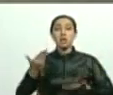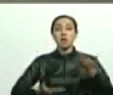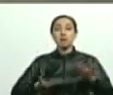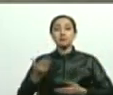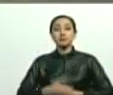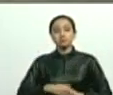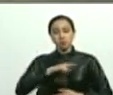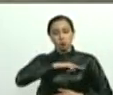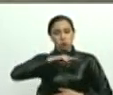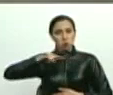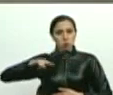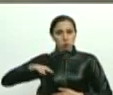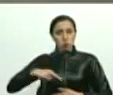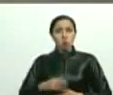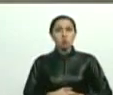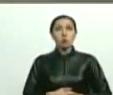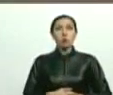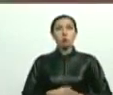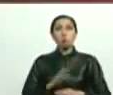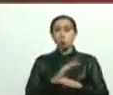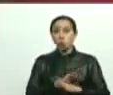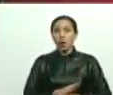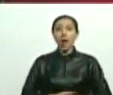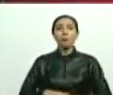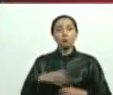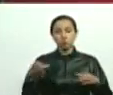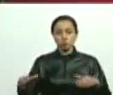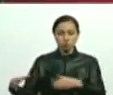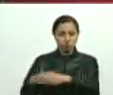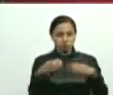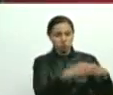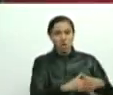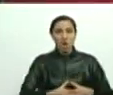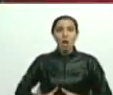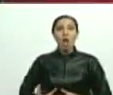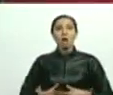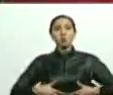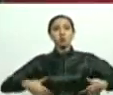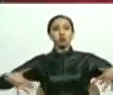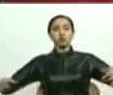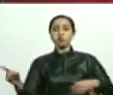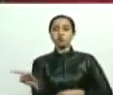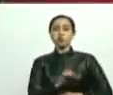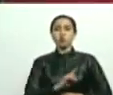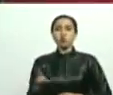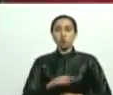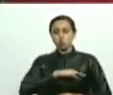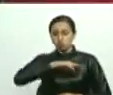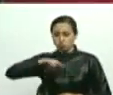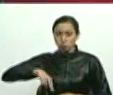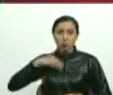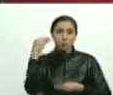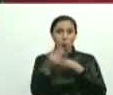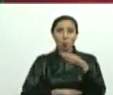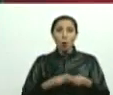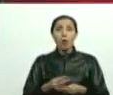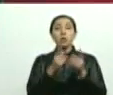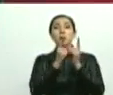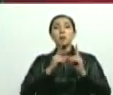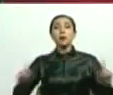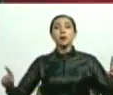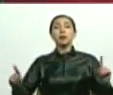Nosotros no estamos jugando a la democracia burguesa, estamos ejerciendo la democracia